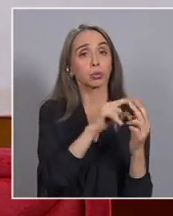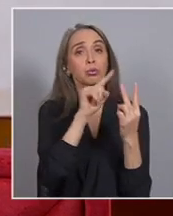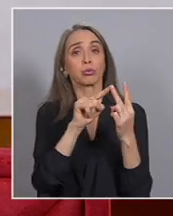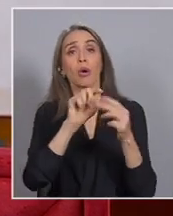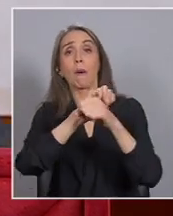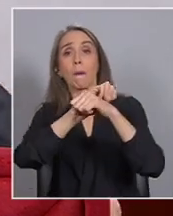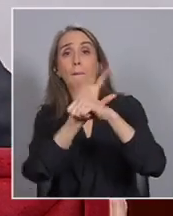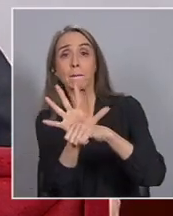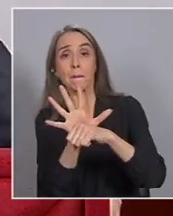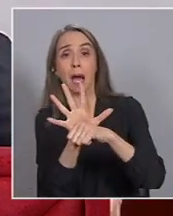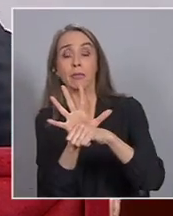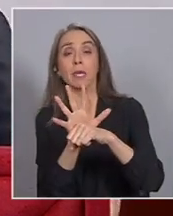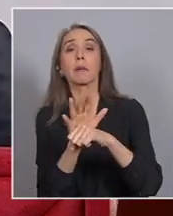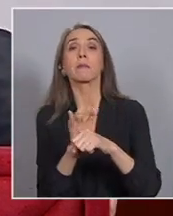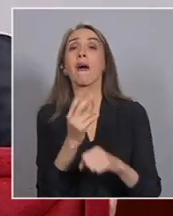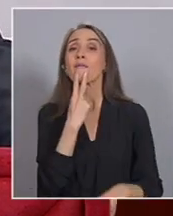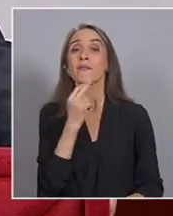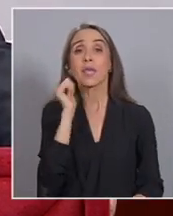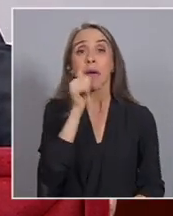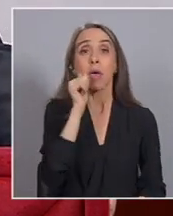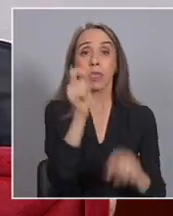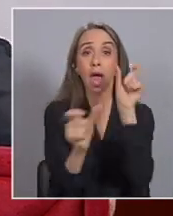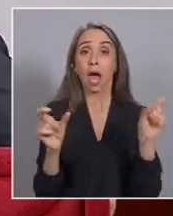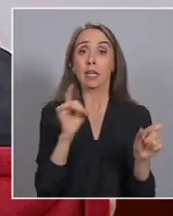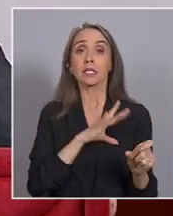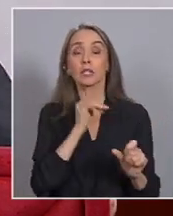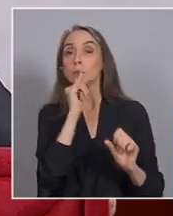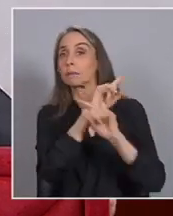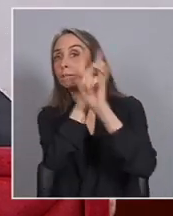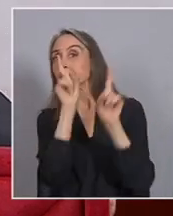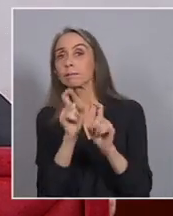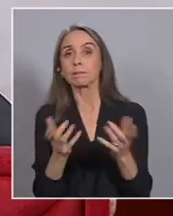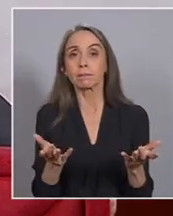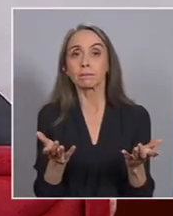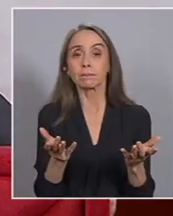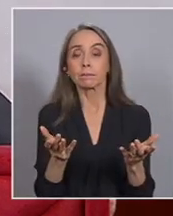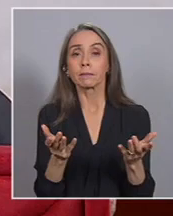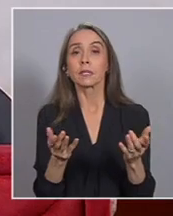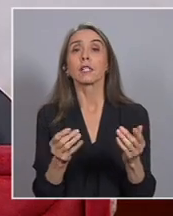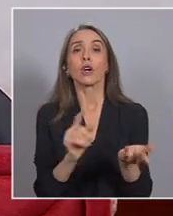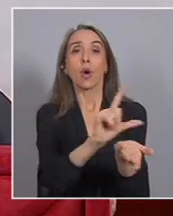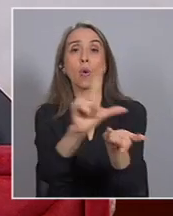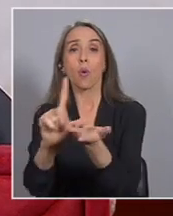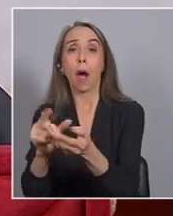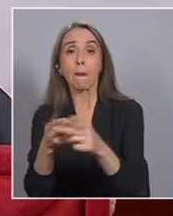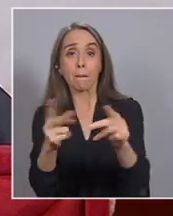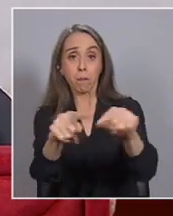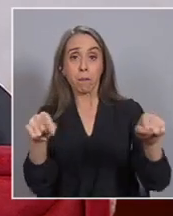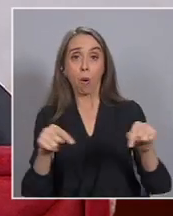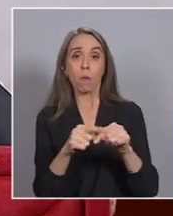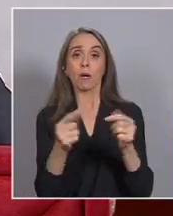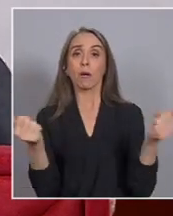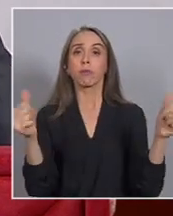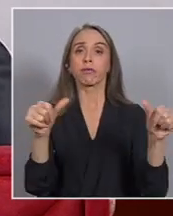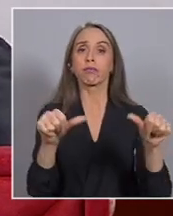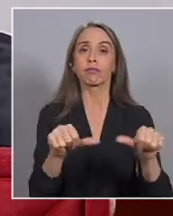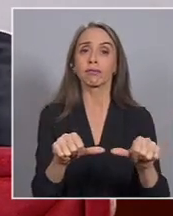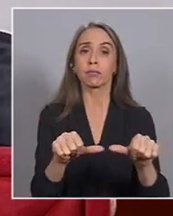volvió más impredecible la vida cotidiana de nuestros conciudadanos, deteriorando espacios públicos que son y deben ser de